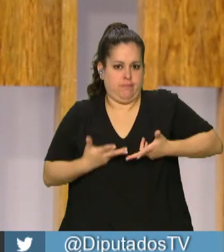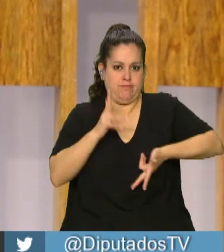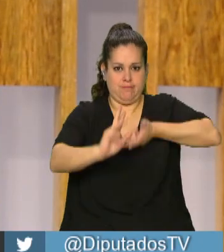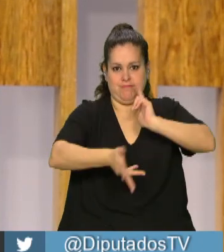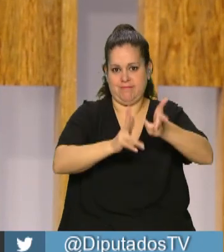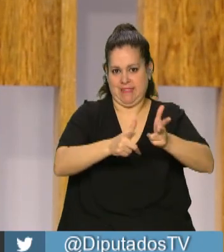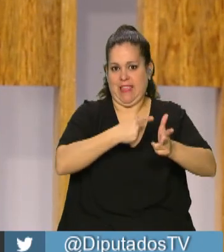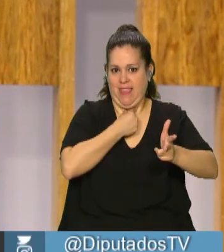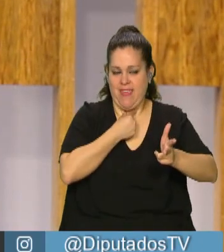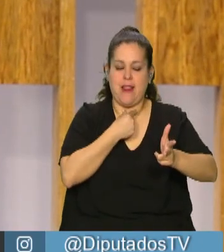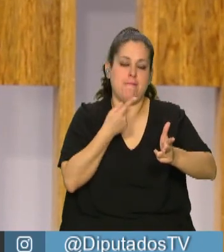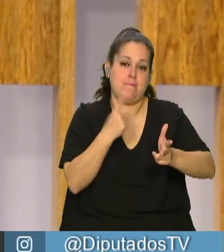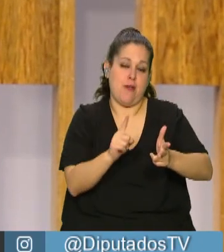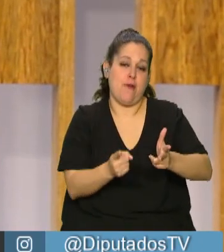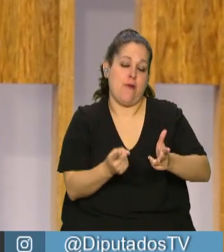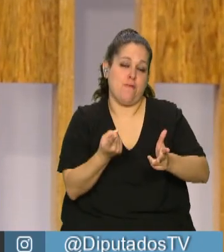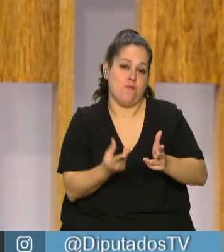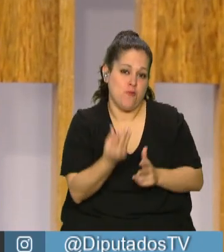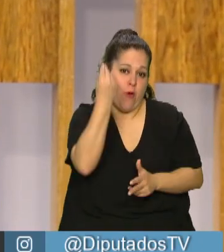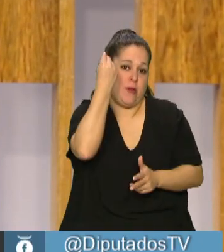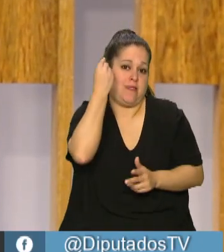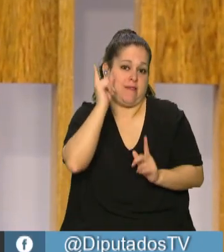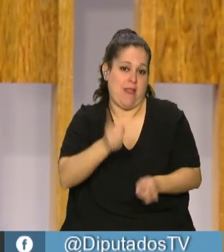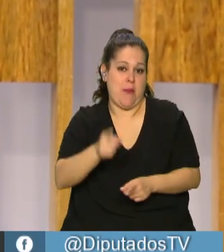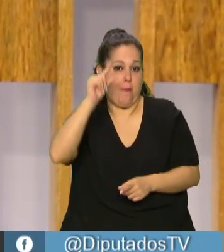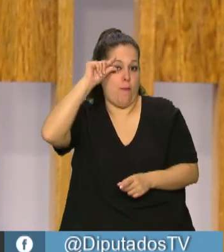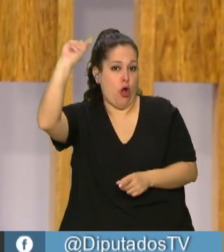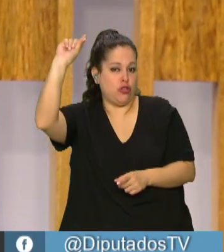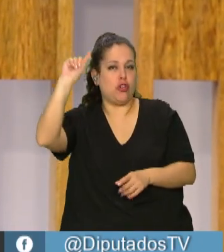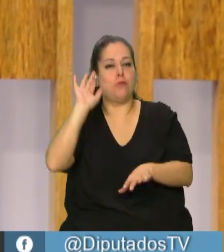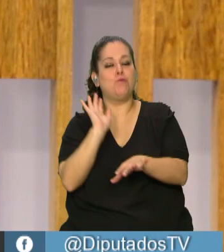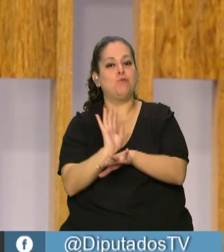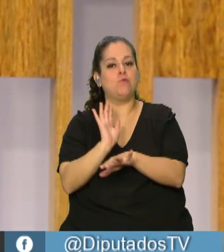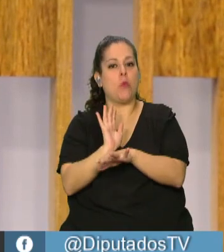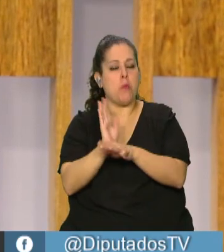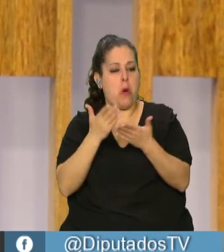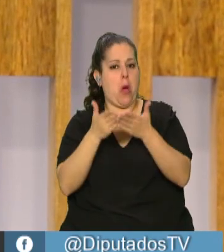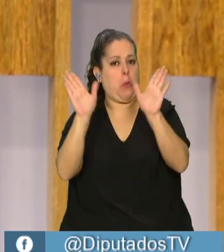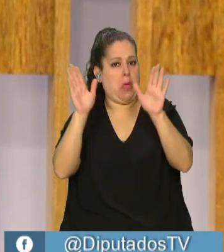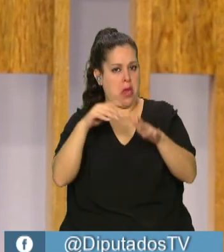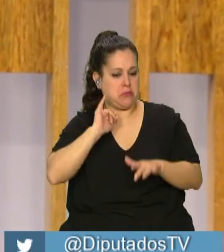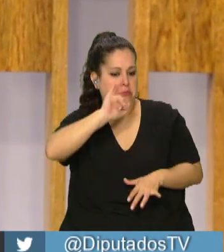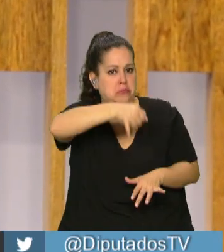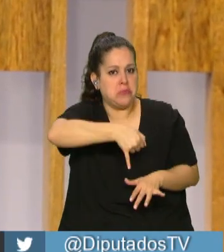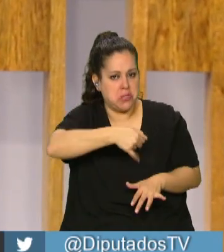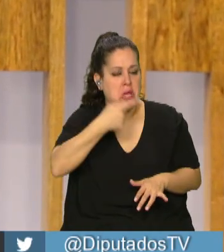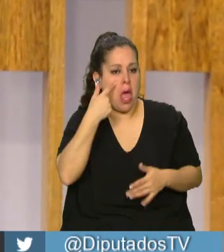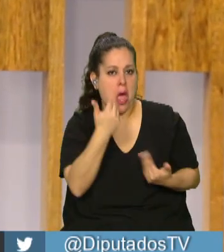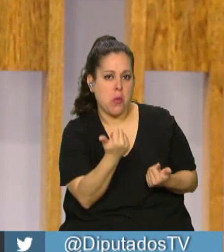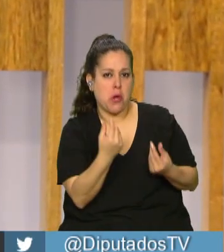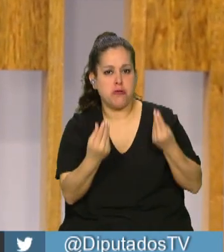voz. Entonces, bueno, el presidente Emilio Monzó es muy abierto con respecto a ese tema,